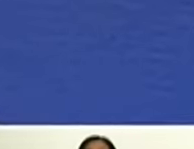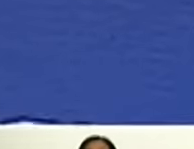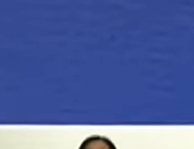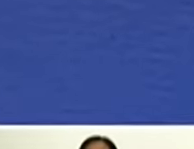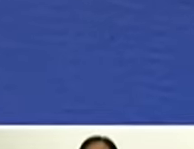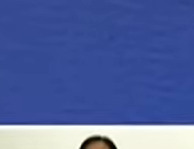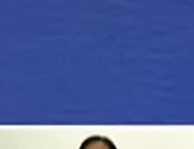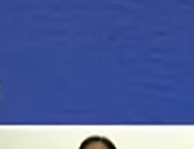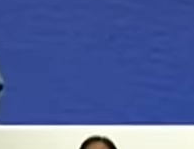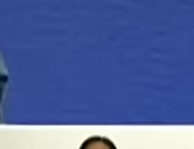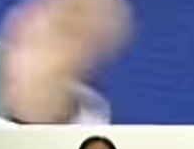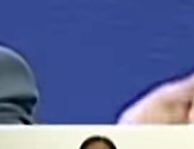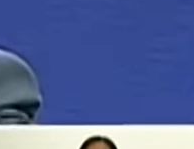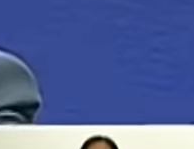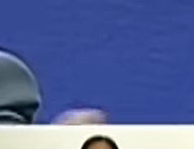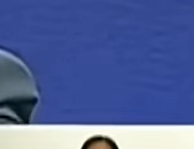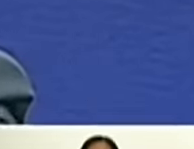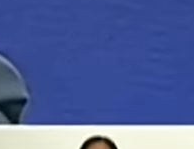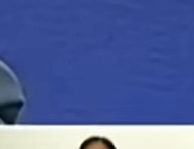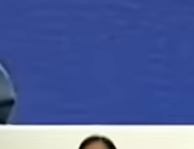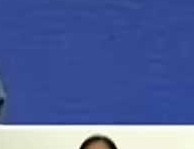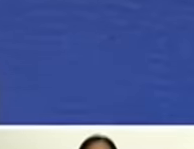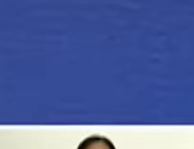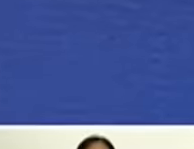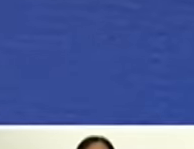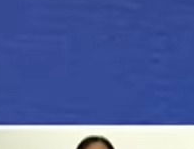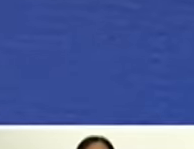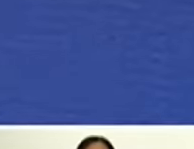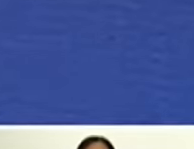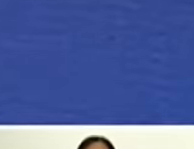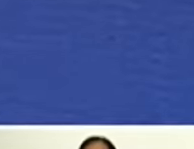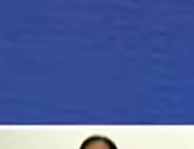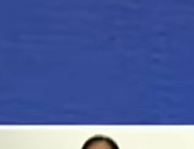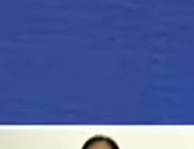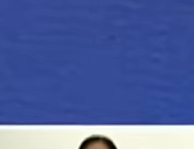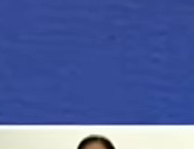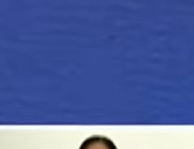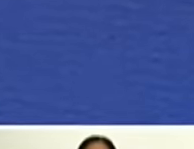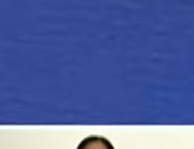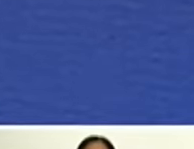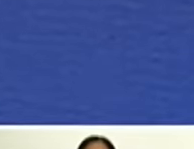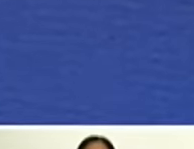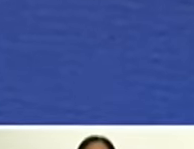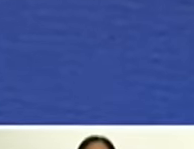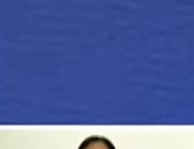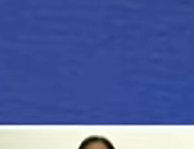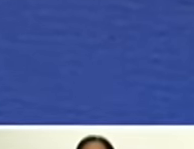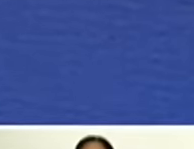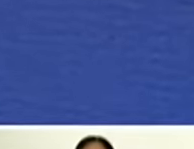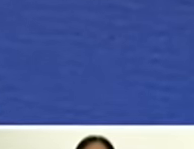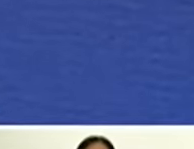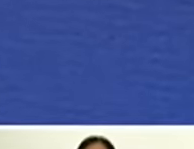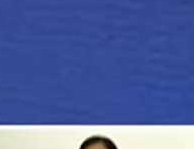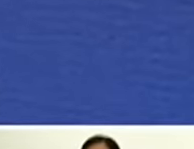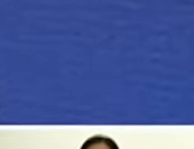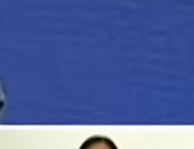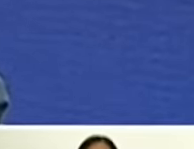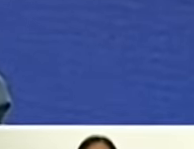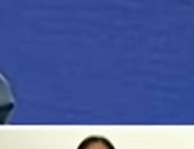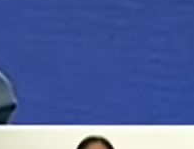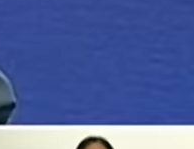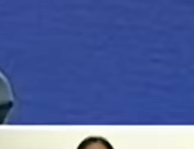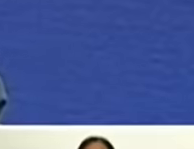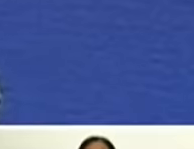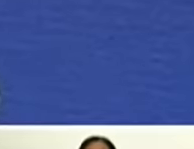estadounidenses y británicas. Entrega el país e impone una dictadura férrea, brutal, criminal,